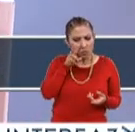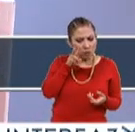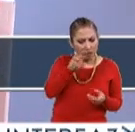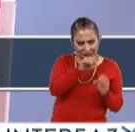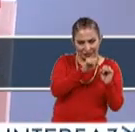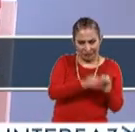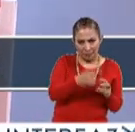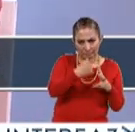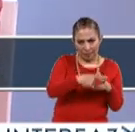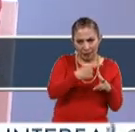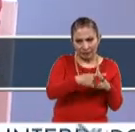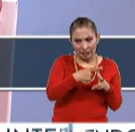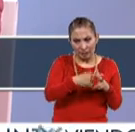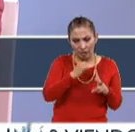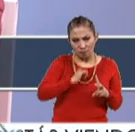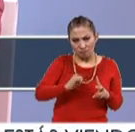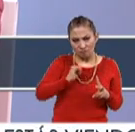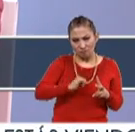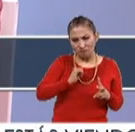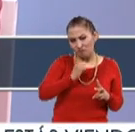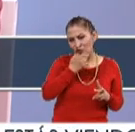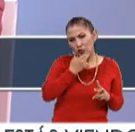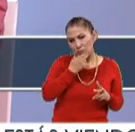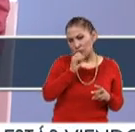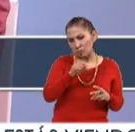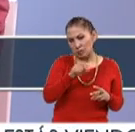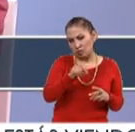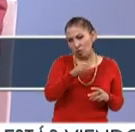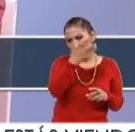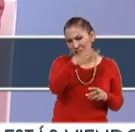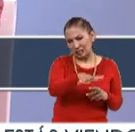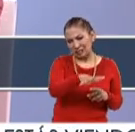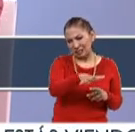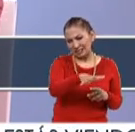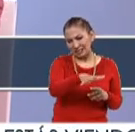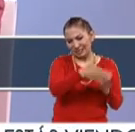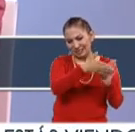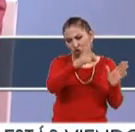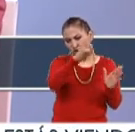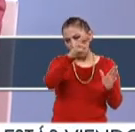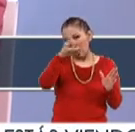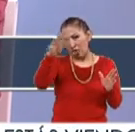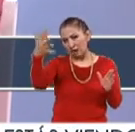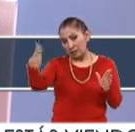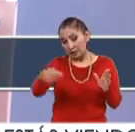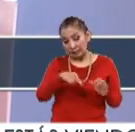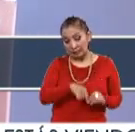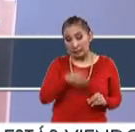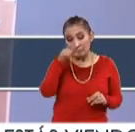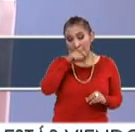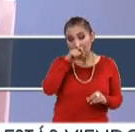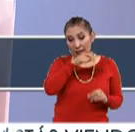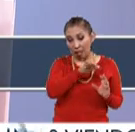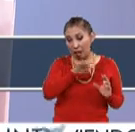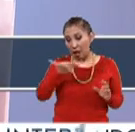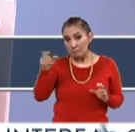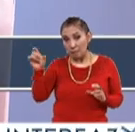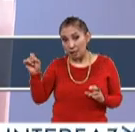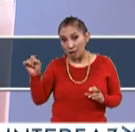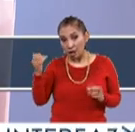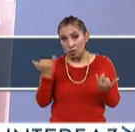del sistema matemático tradicional que usamos y este sistema matemático maya nos llevan a los